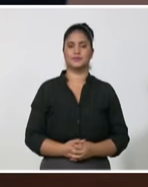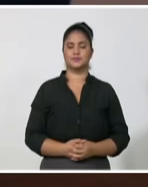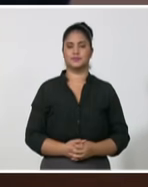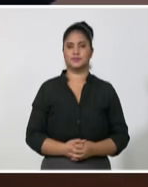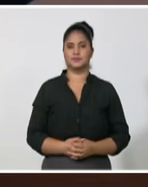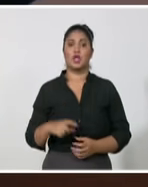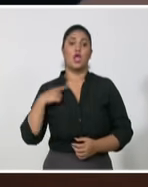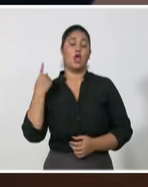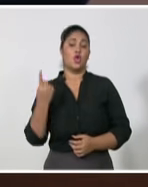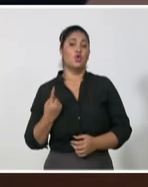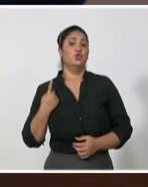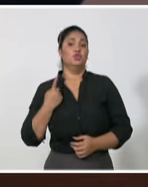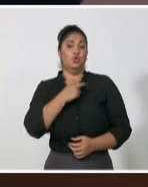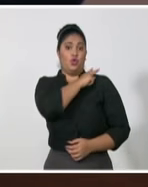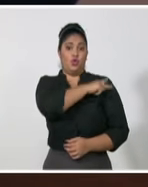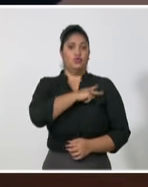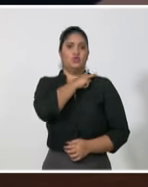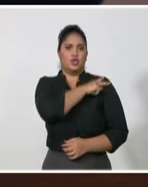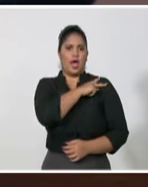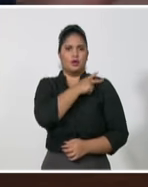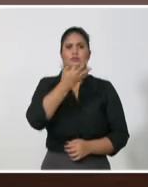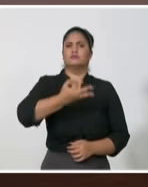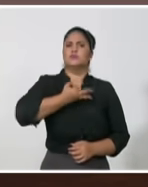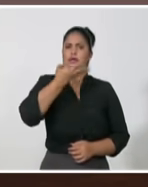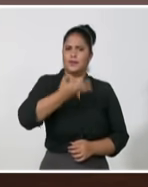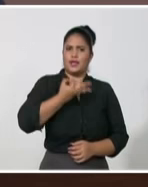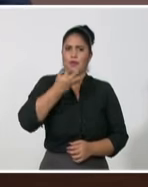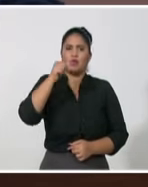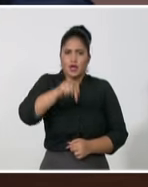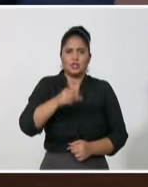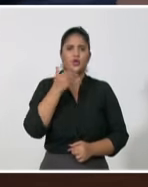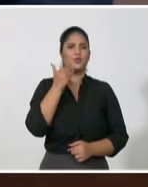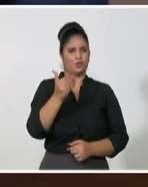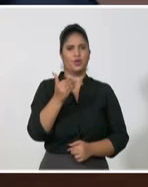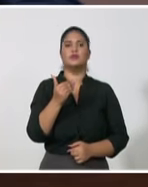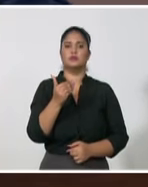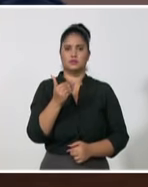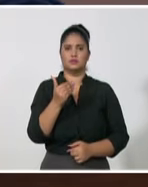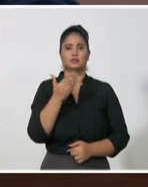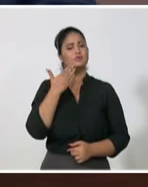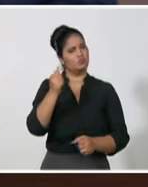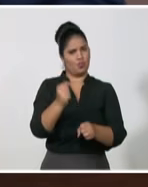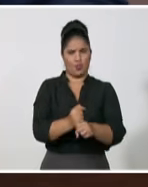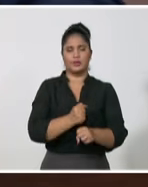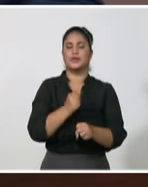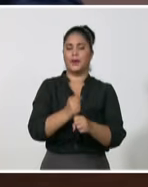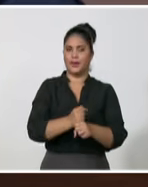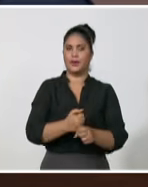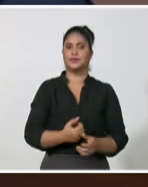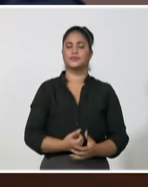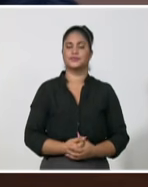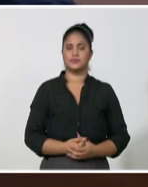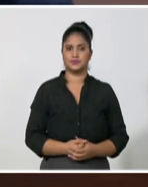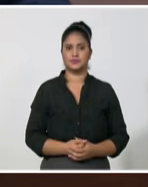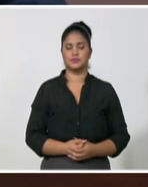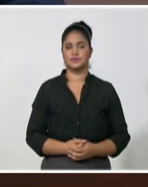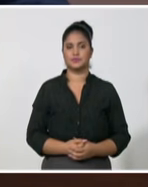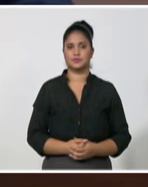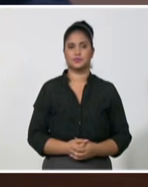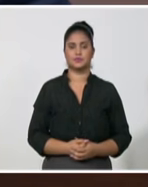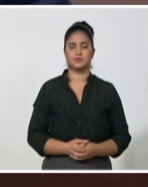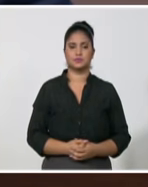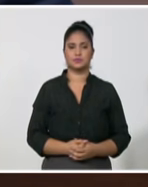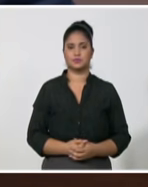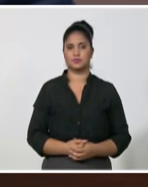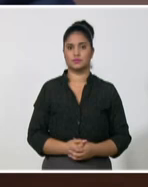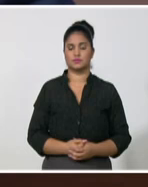cuadros comunicándose en cuenta a su lado eso está transparentando la labor de luz de los cuadros y